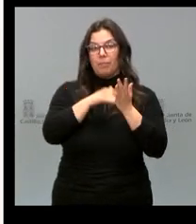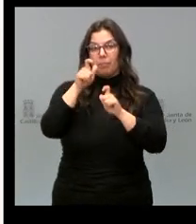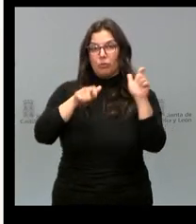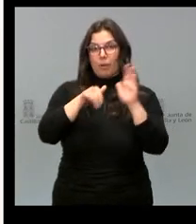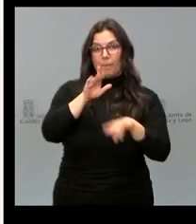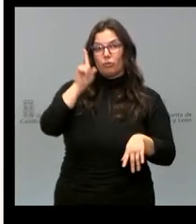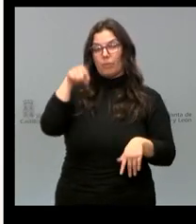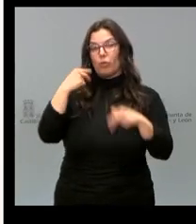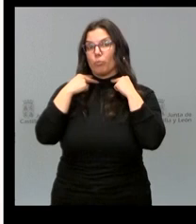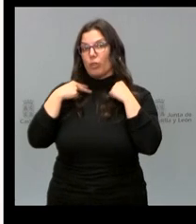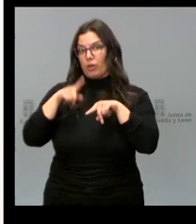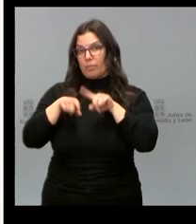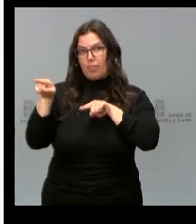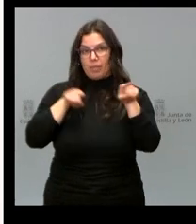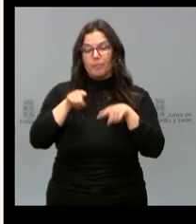diputaciones provinciales,